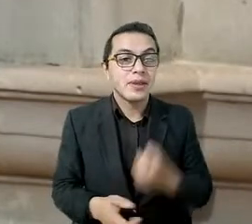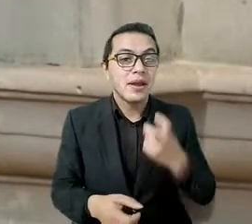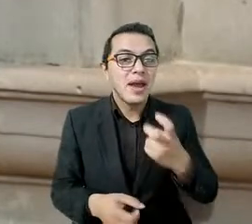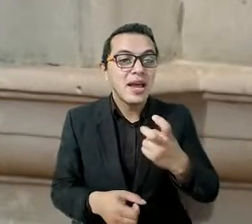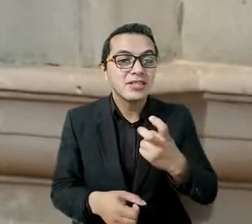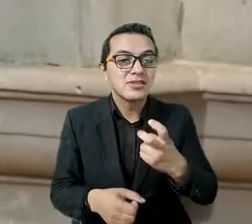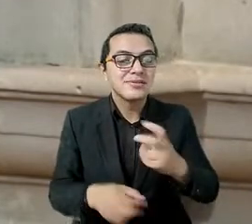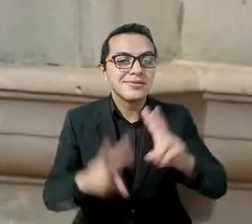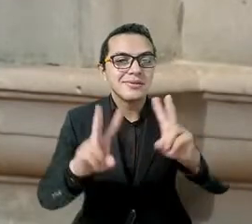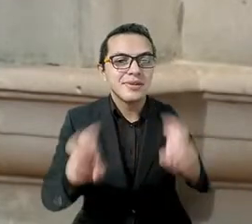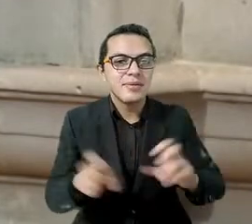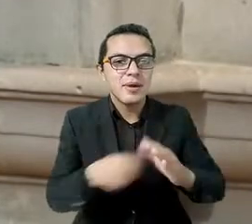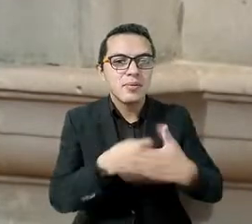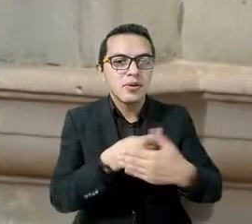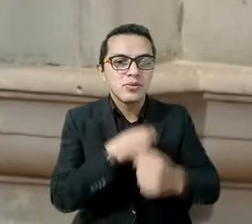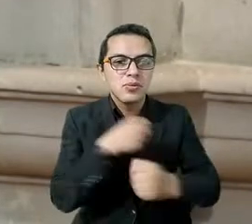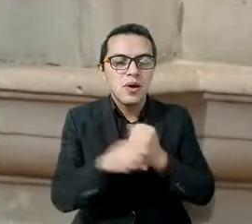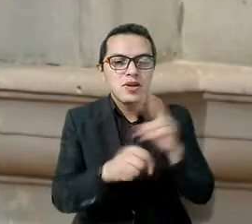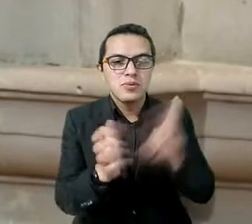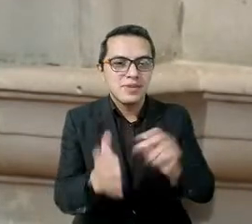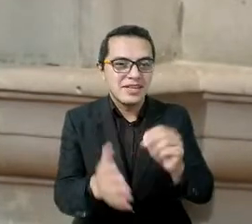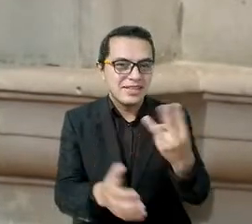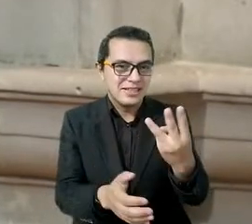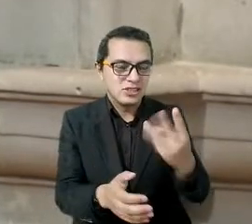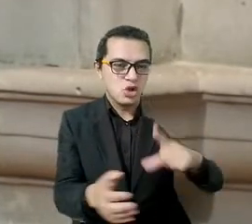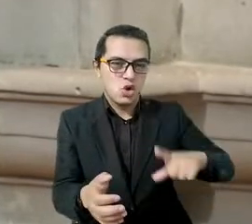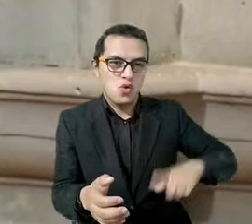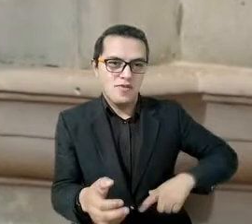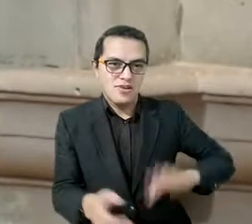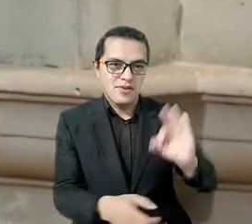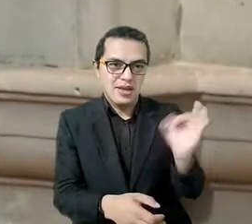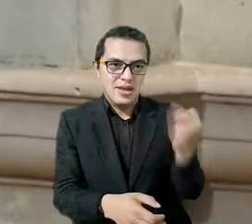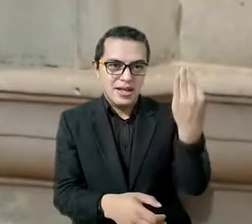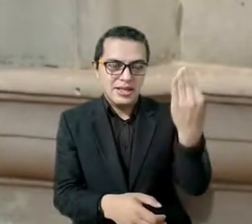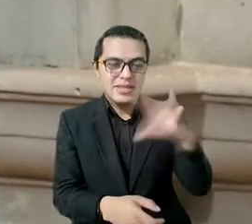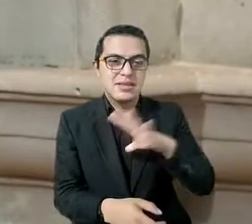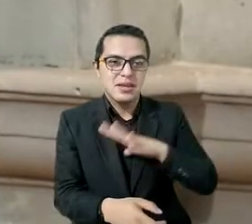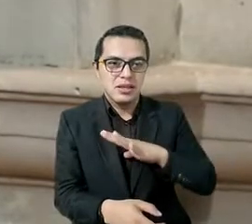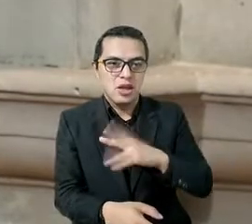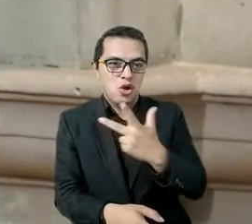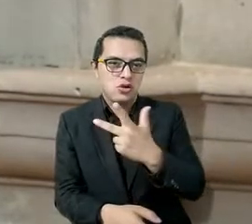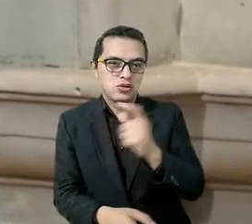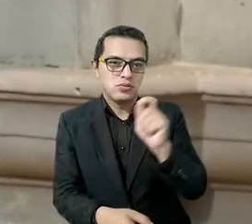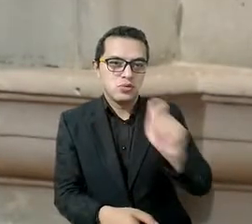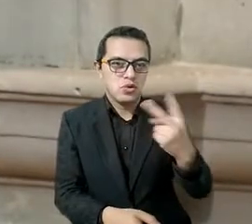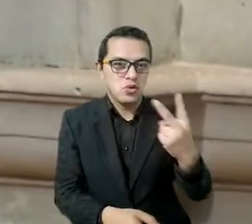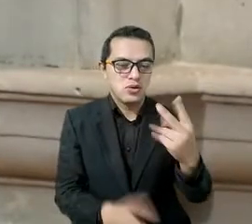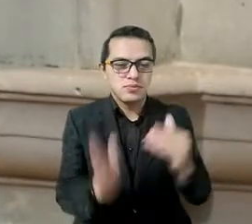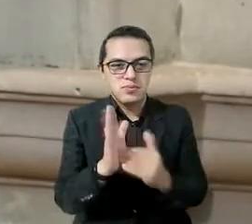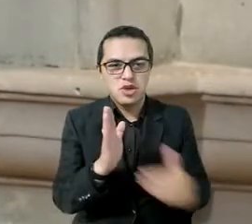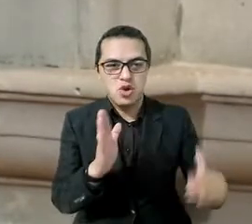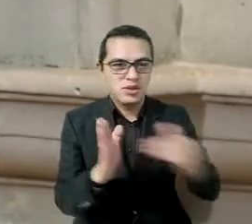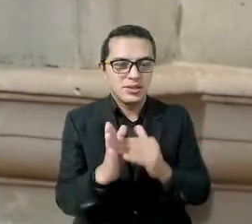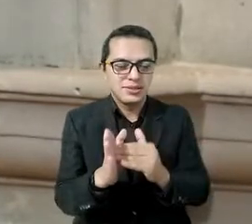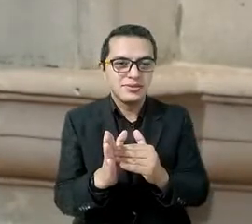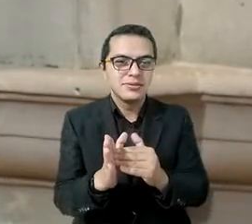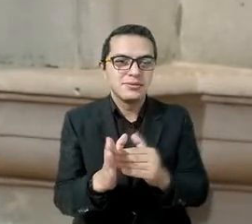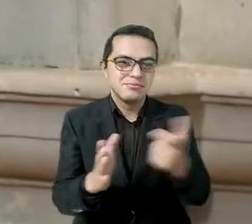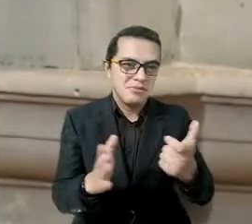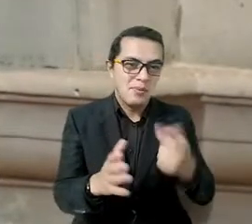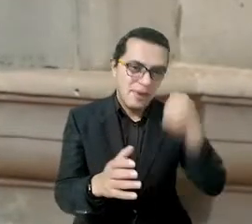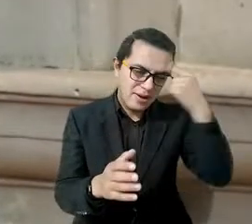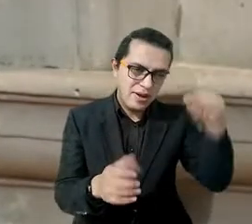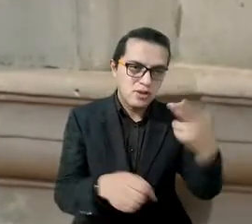2023, el gobierno federal prevé una inversión de 8.2 millones de pesos para la construcción de hospitales, así